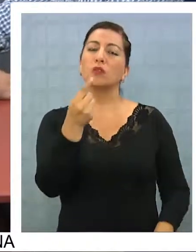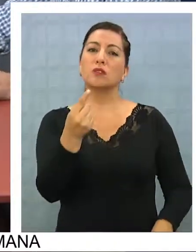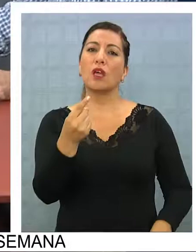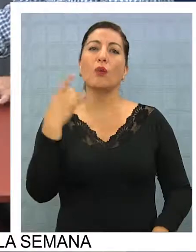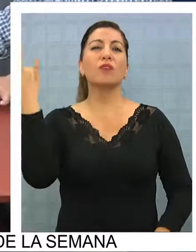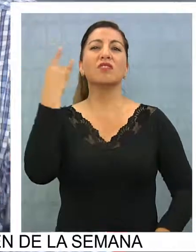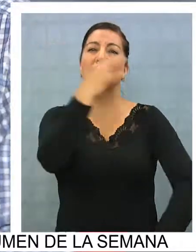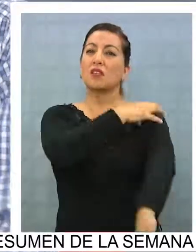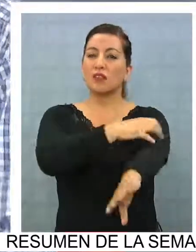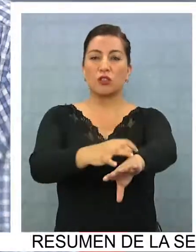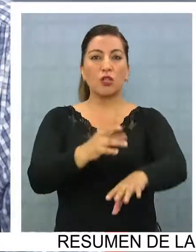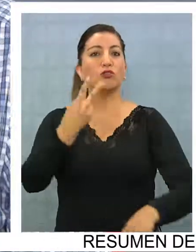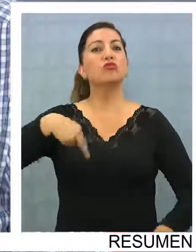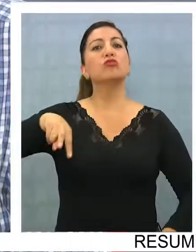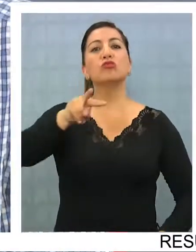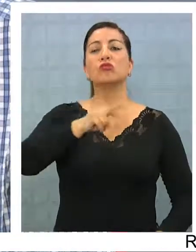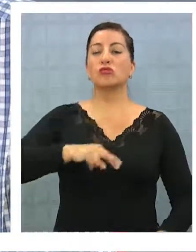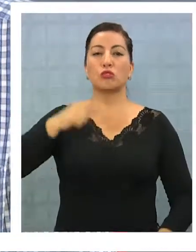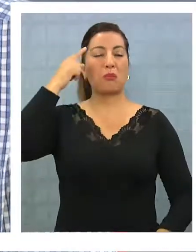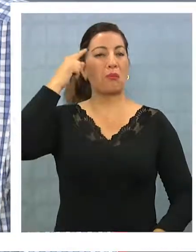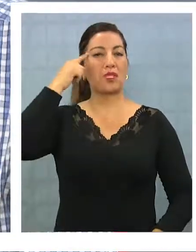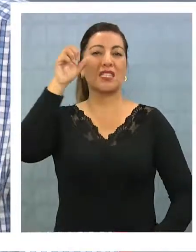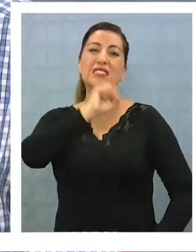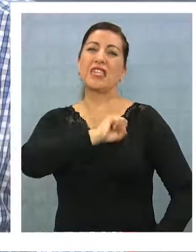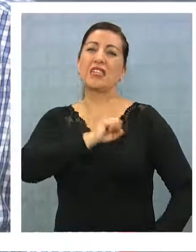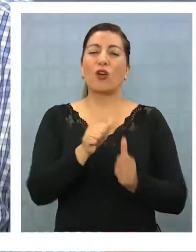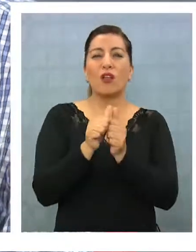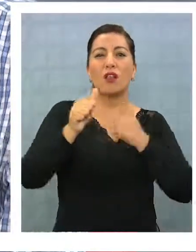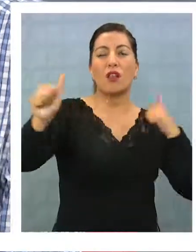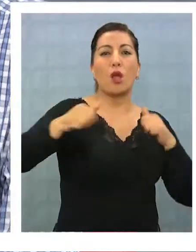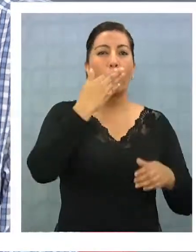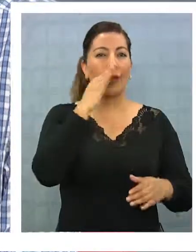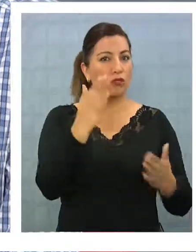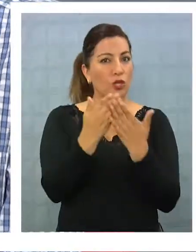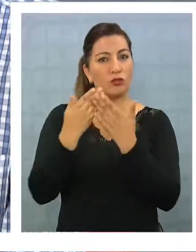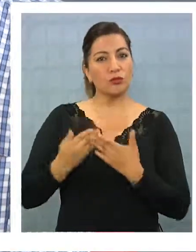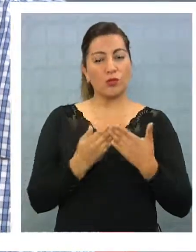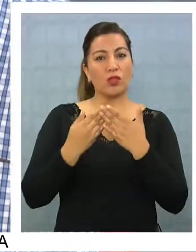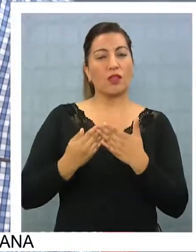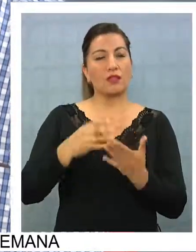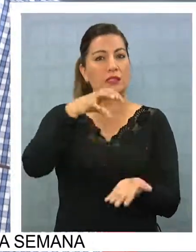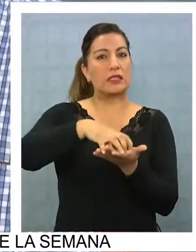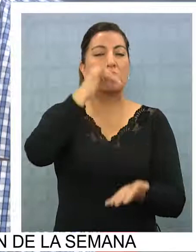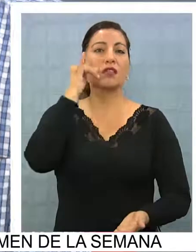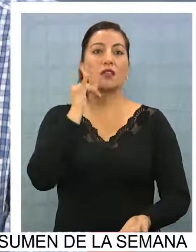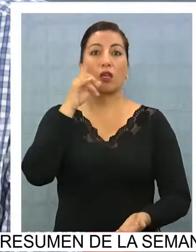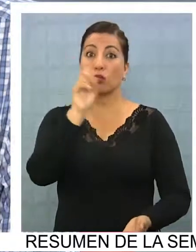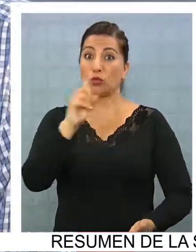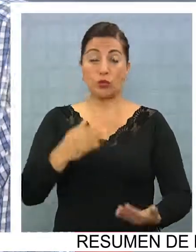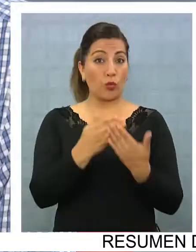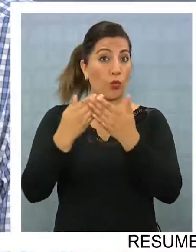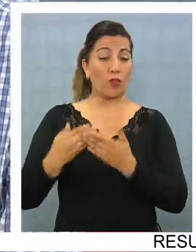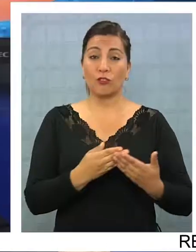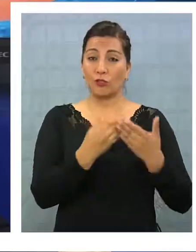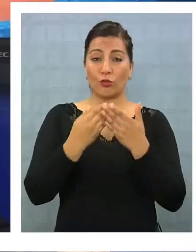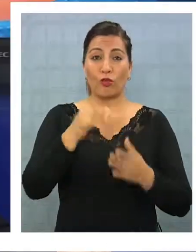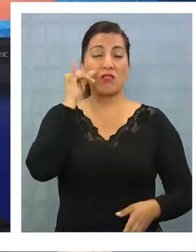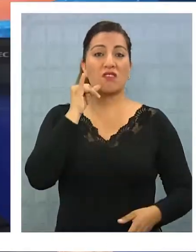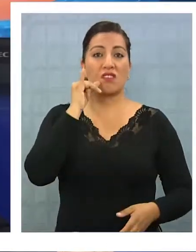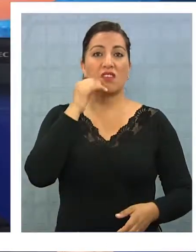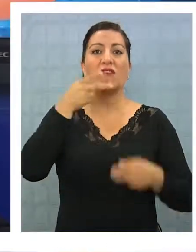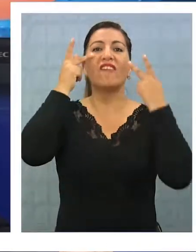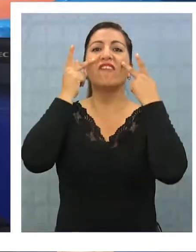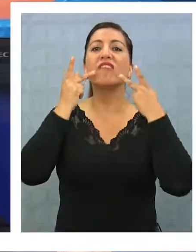regiones? A propósito, ¿cierto? Nosotros estamos bien lejos de Santiago, los mejores alumnos, ¿cierto?, de nuestra región no estudian en la región, se